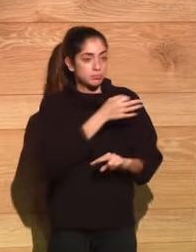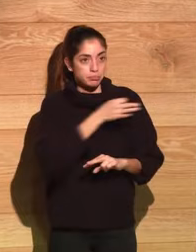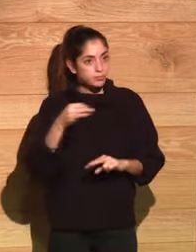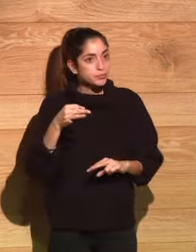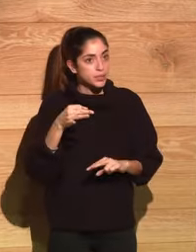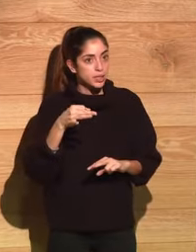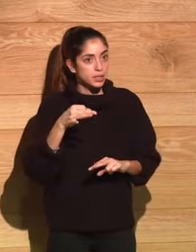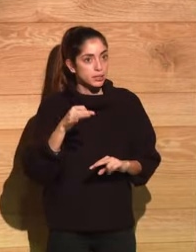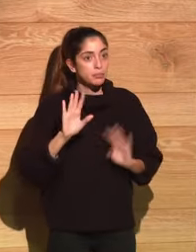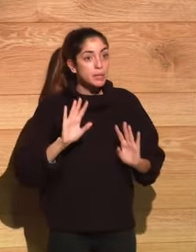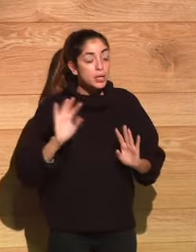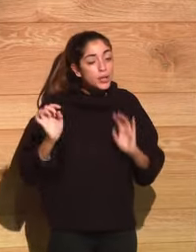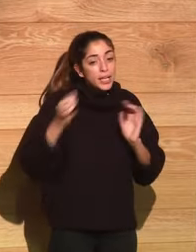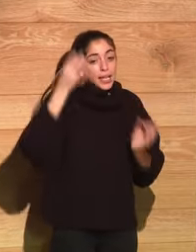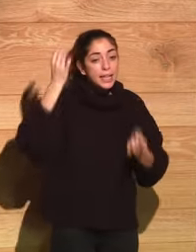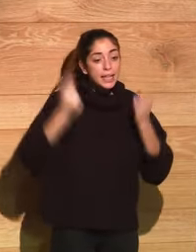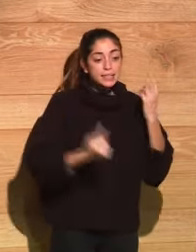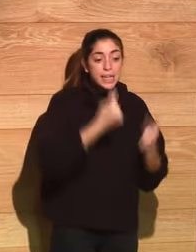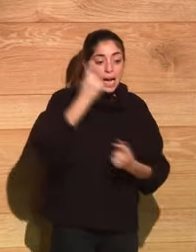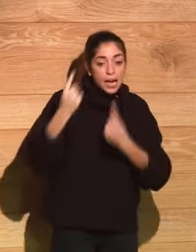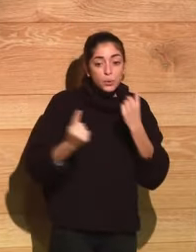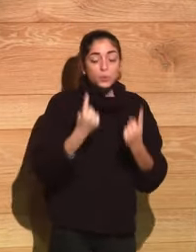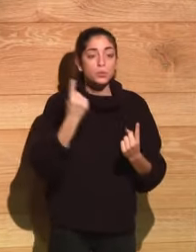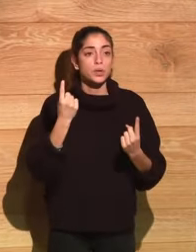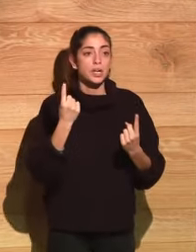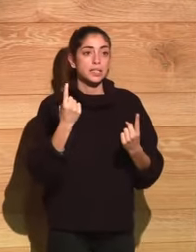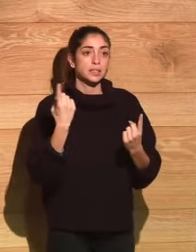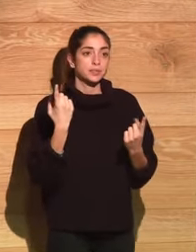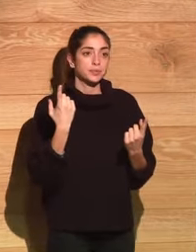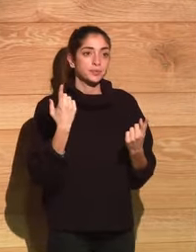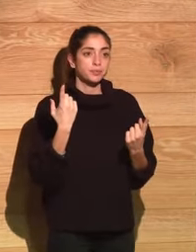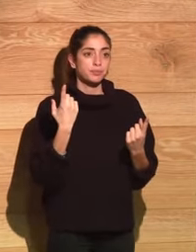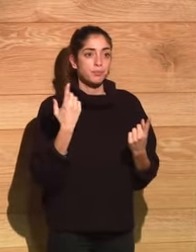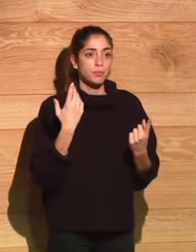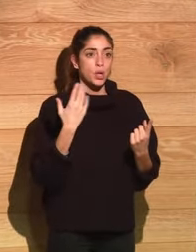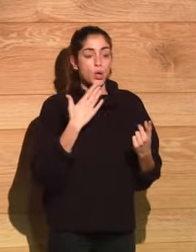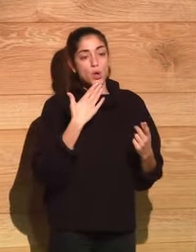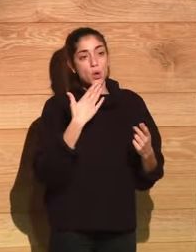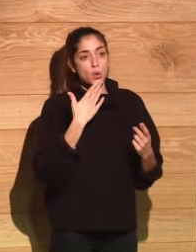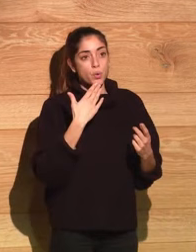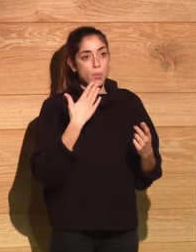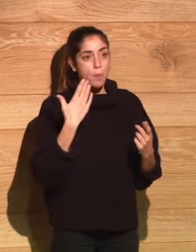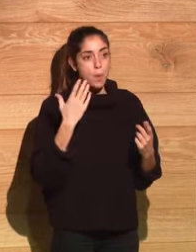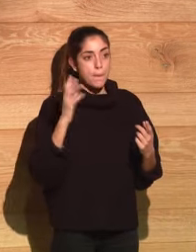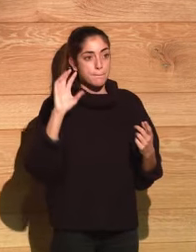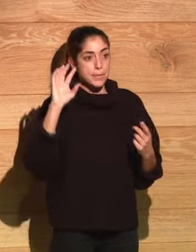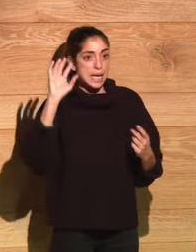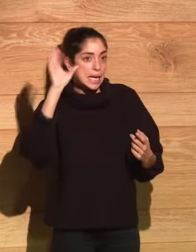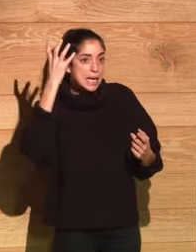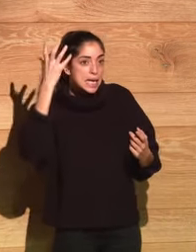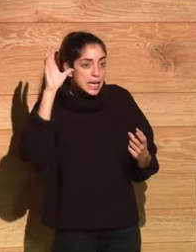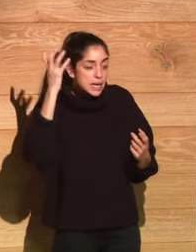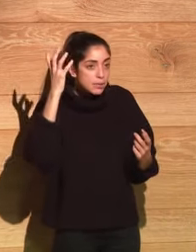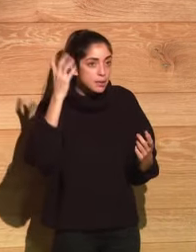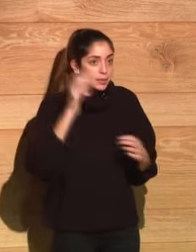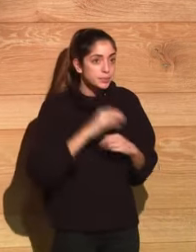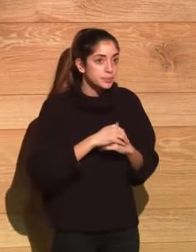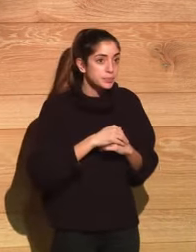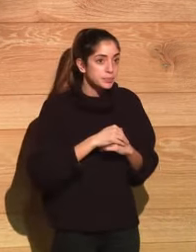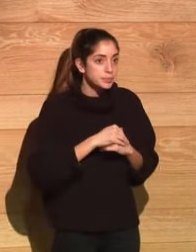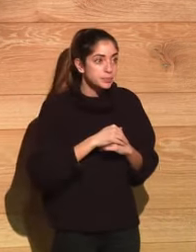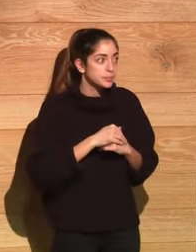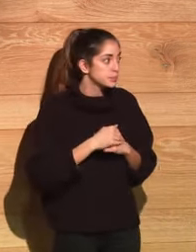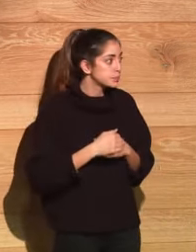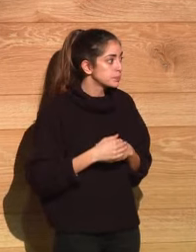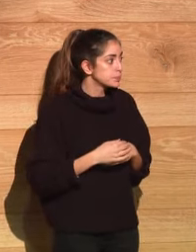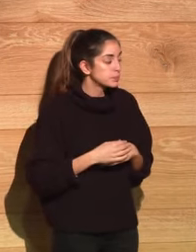una de las ideas que circulaba mucho en aquel tiempo tenía que ver con la fenomenología, o la primera fenomenología, Heidegger,